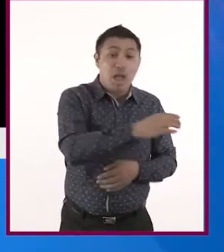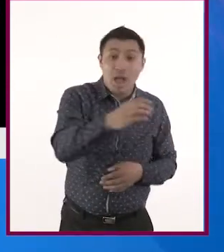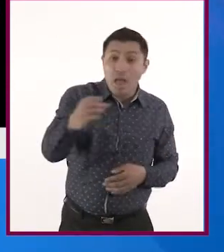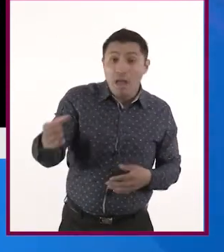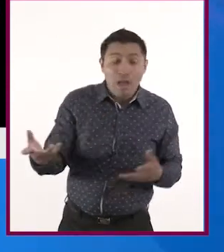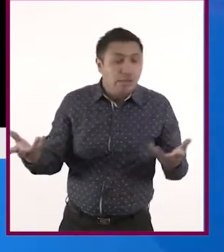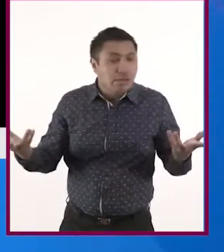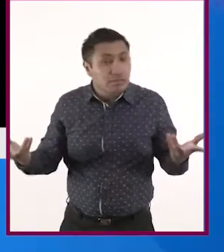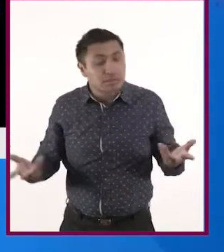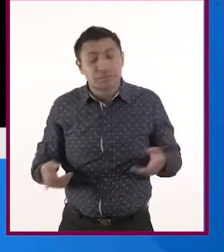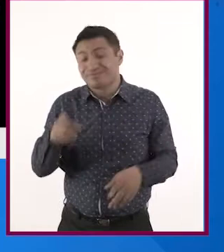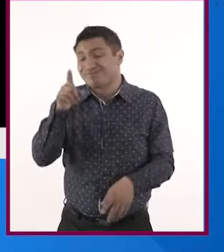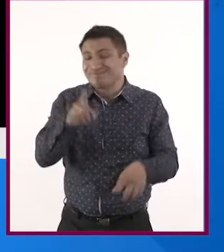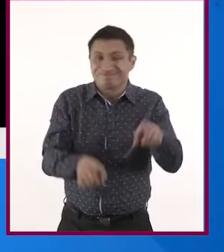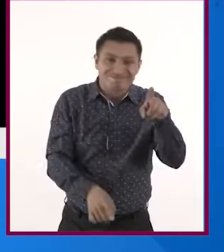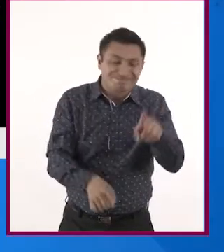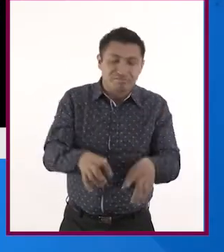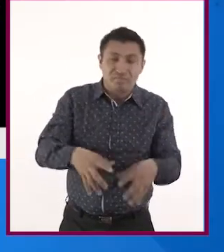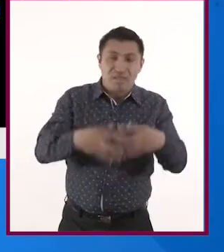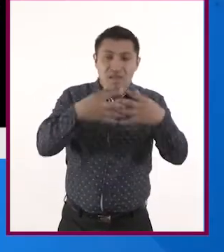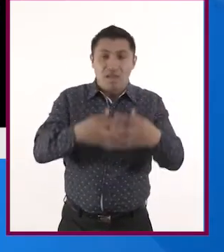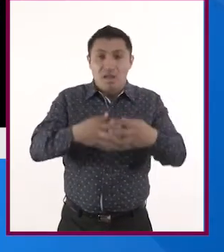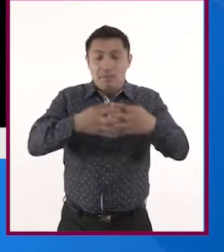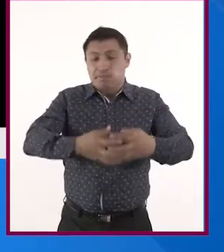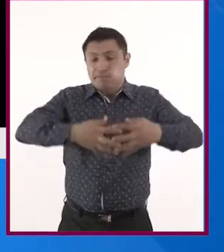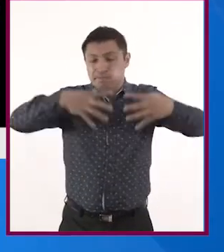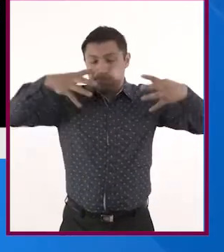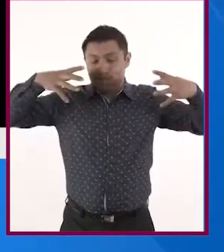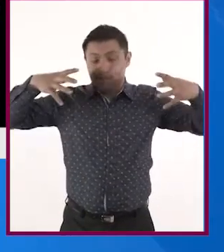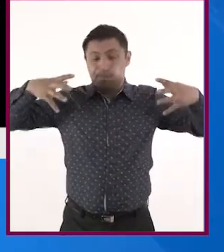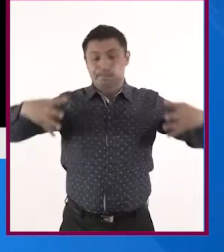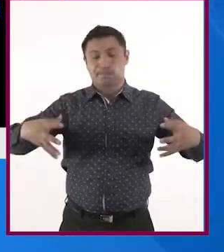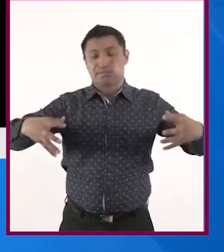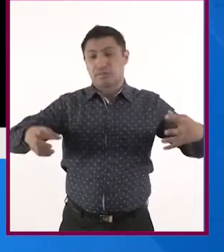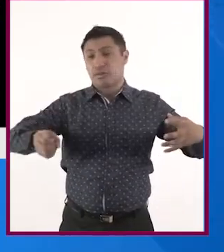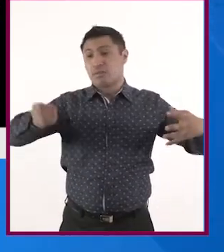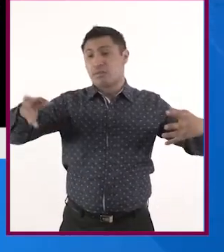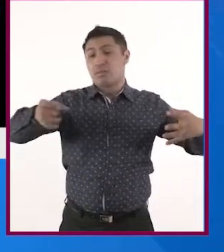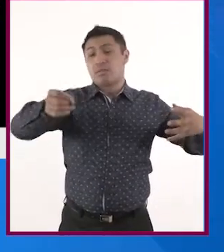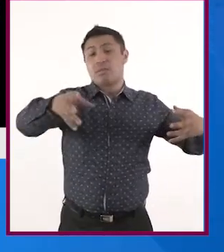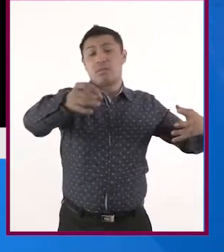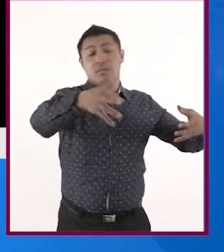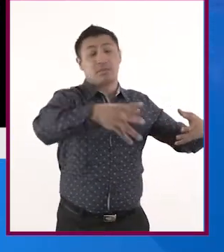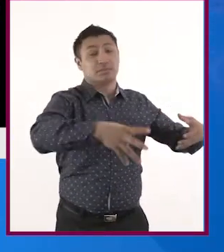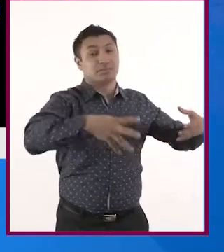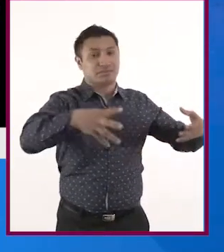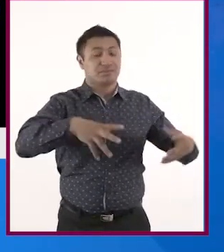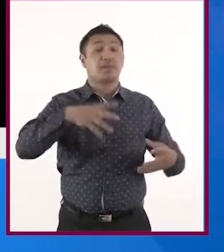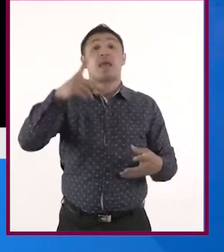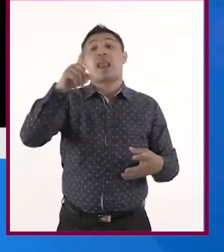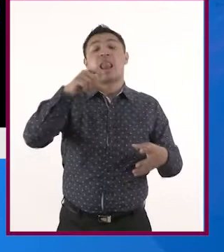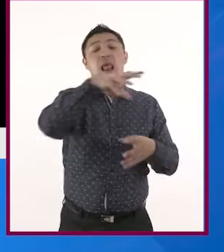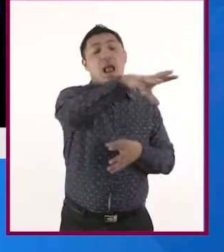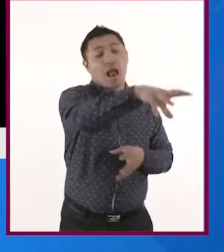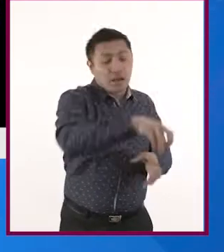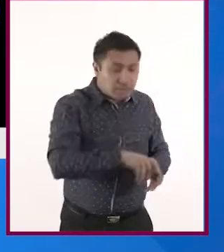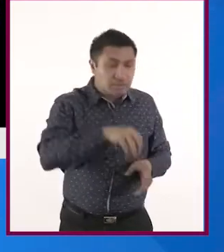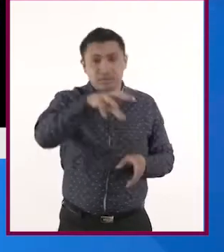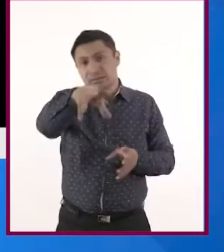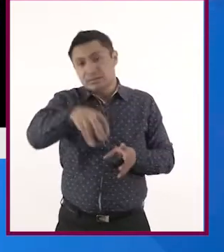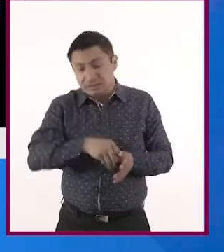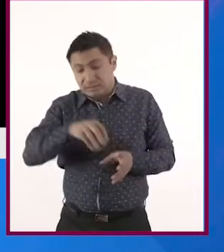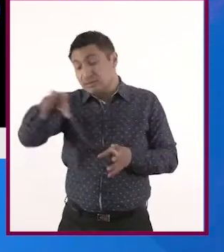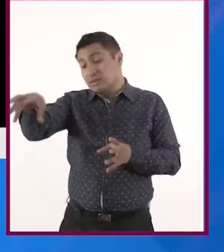industria, dependen de grandes infraestructuras, enormes infraestructuras que juntan mucha agua, y a partir de eso